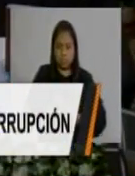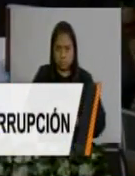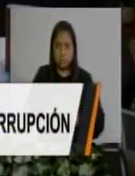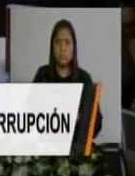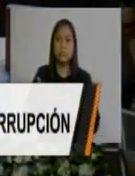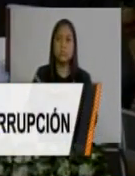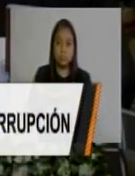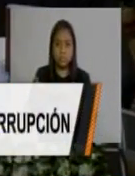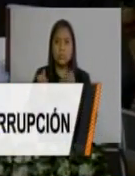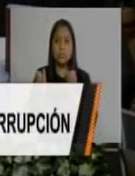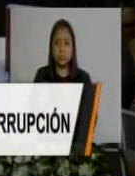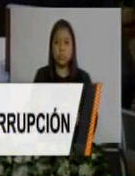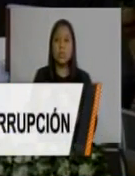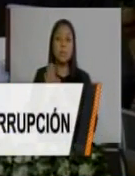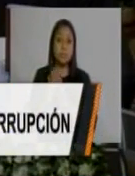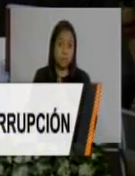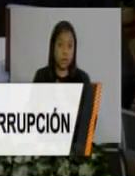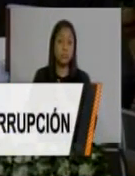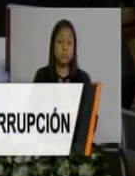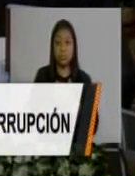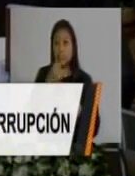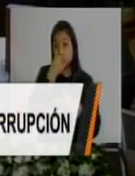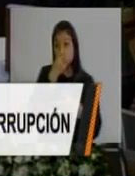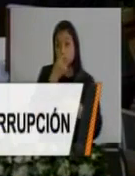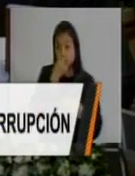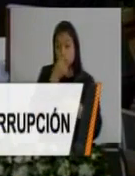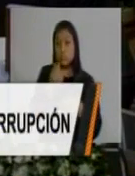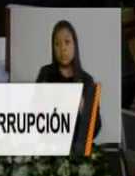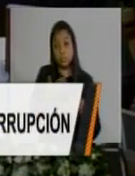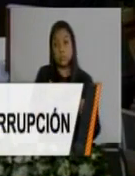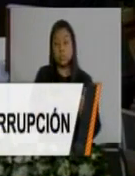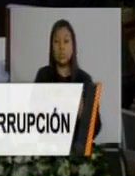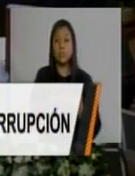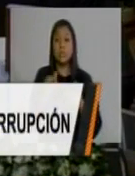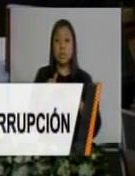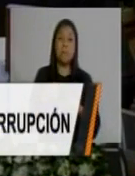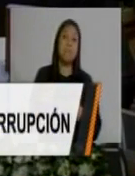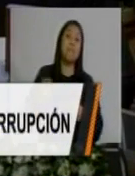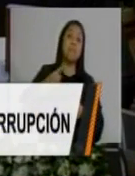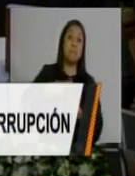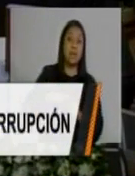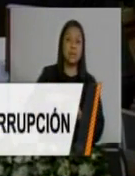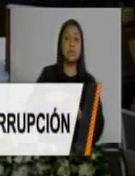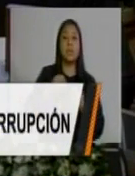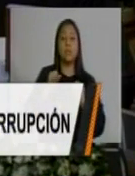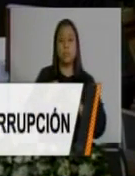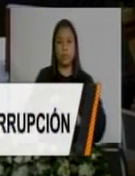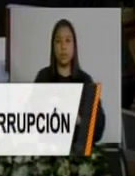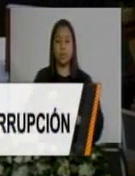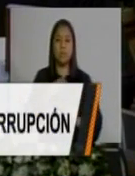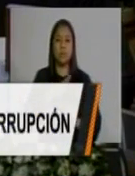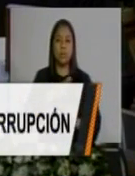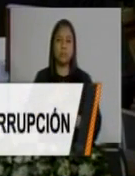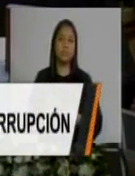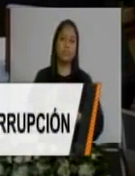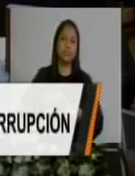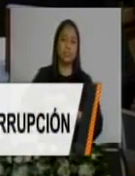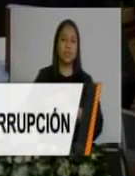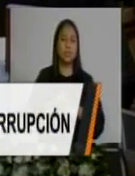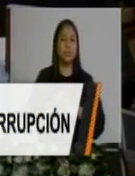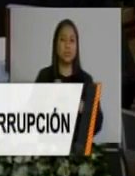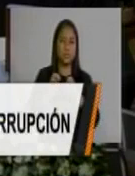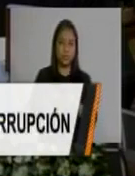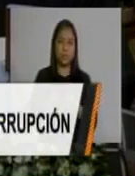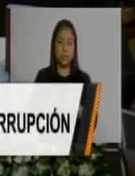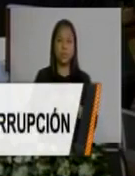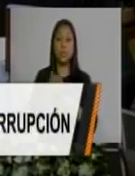efectivamente hayan menos posibilidades de corrupción. Y si a eso sumamos que podemos aunar los esfuerzos